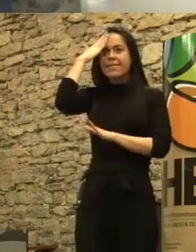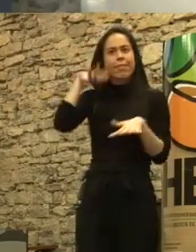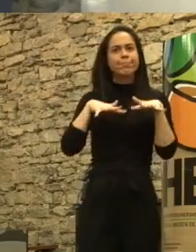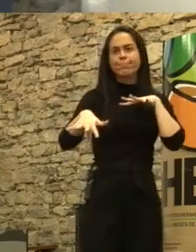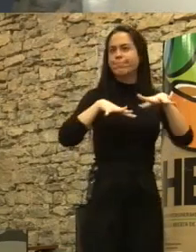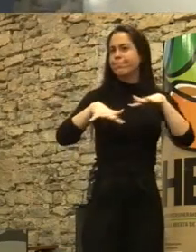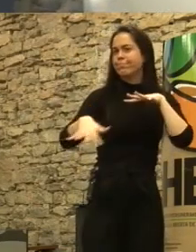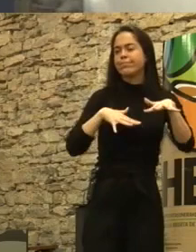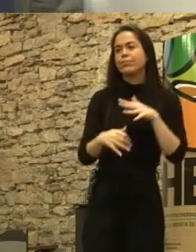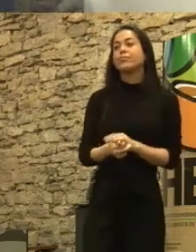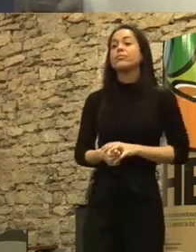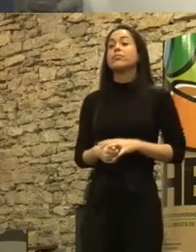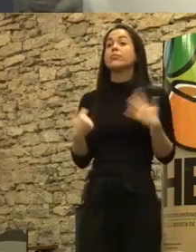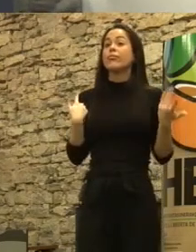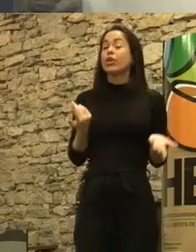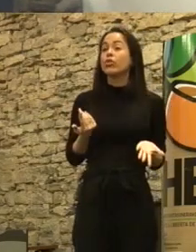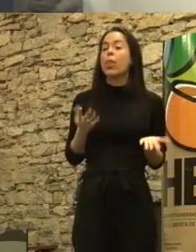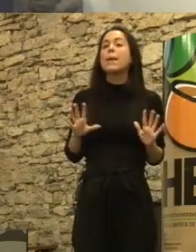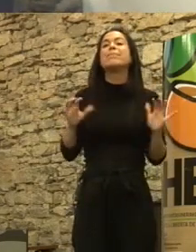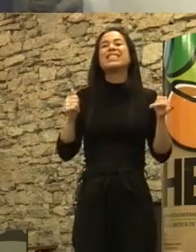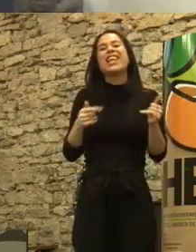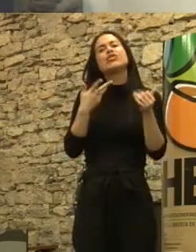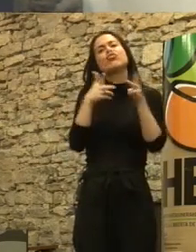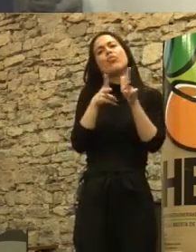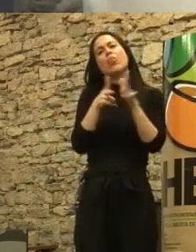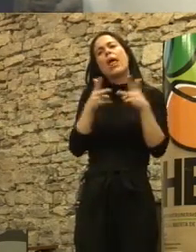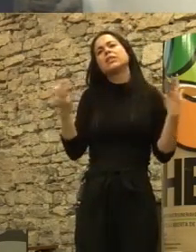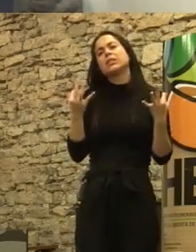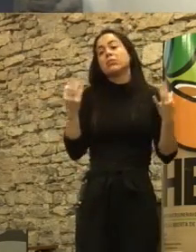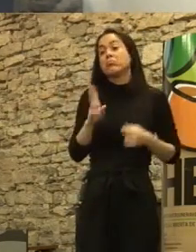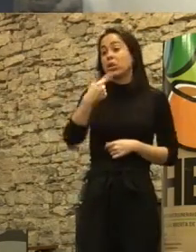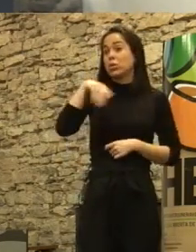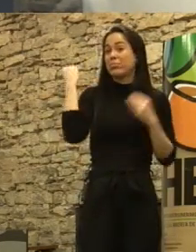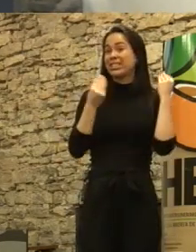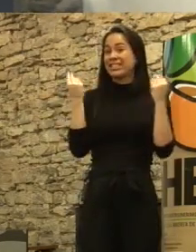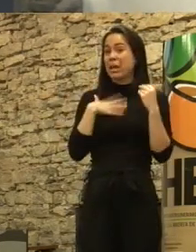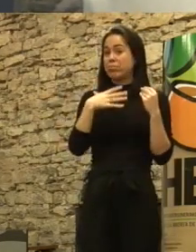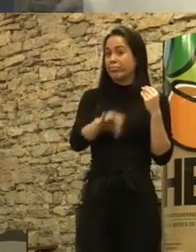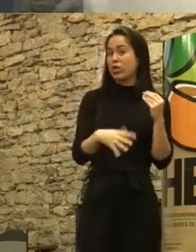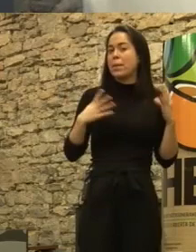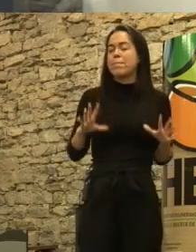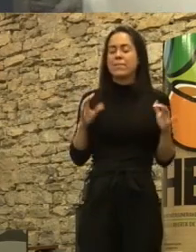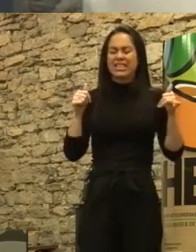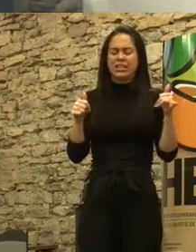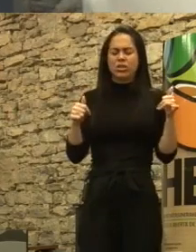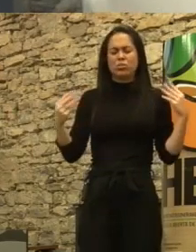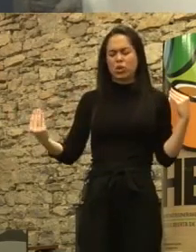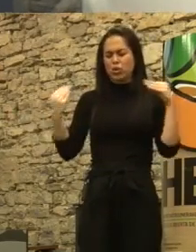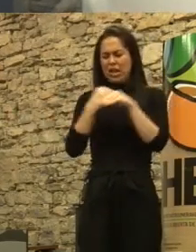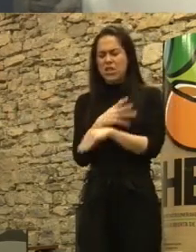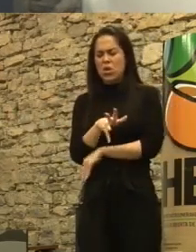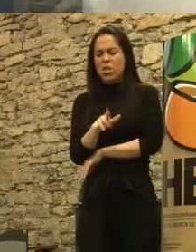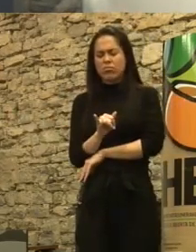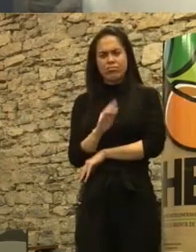Entonces, de eso yo hablo, emprendedor social, y alguien podrá pensar que esta es una definición con una contradicción en términos, pero